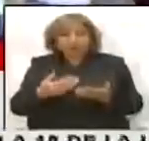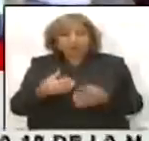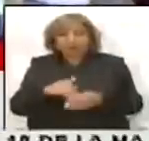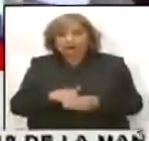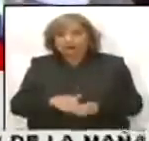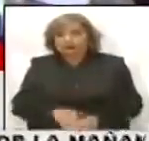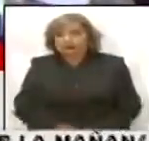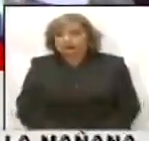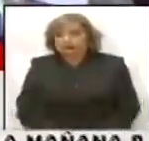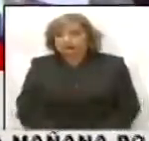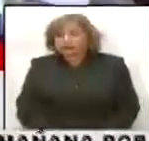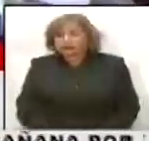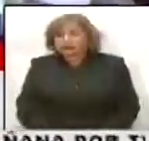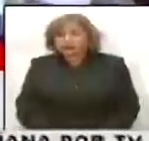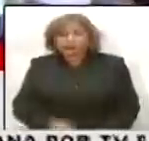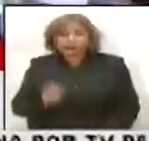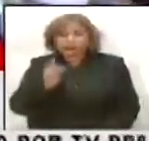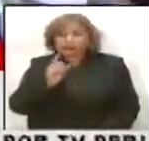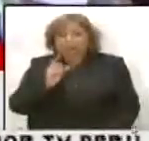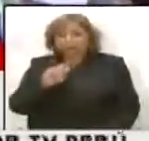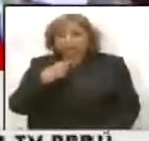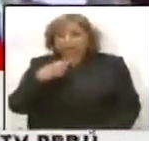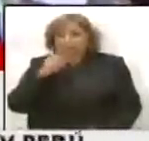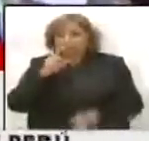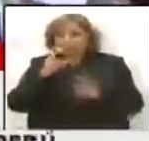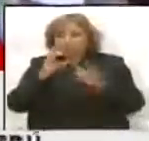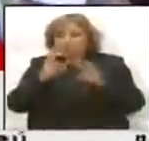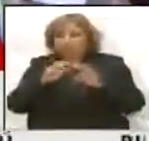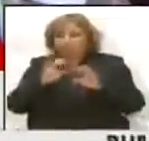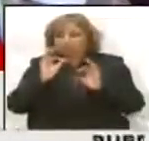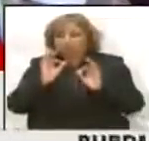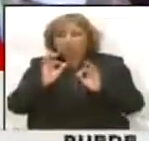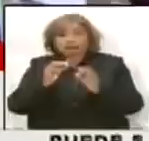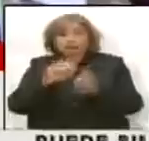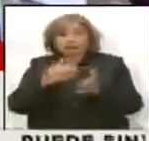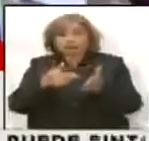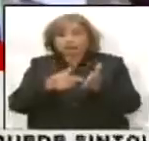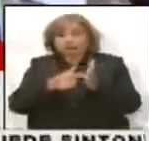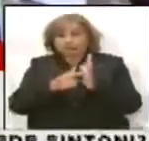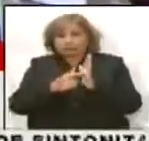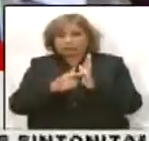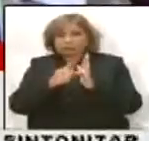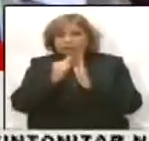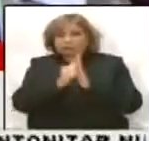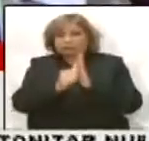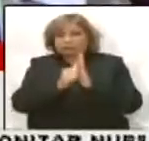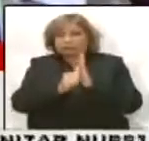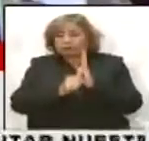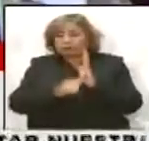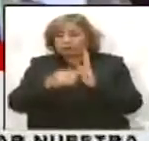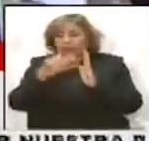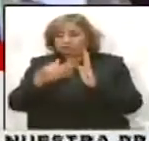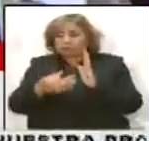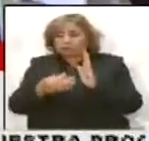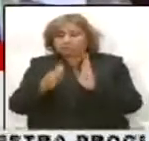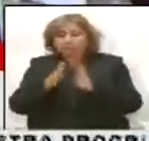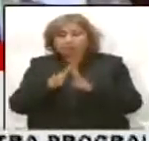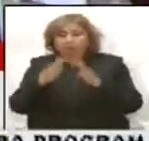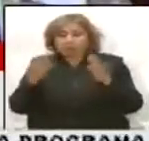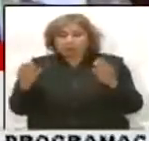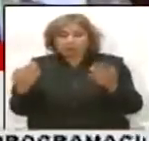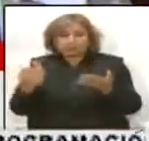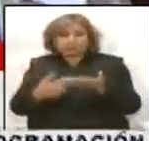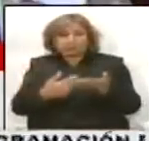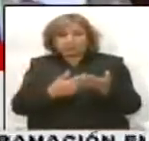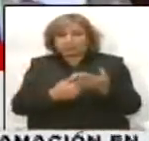los parlamentarios. Porque no estamos solamente restringiéndonos al asunto planteado en la agenda, hay que ser sinceros. Hemos abierto una discusión de